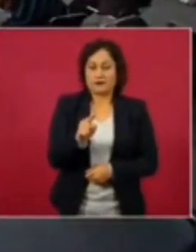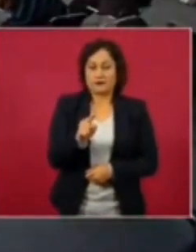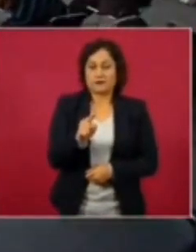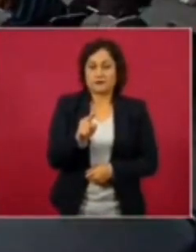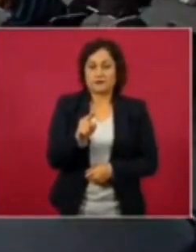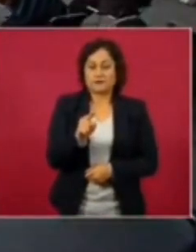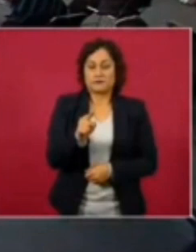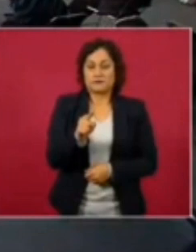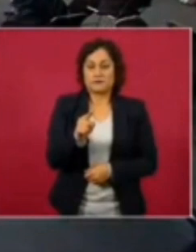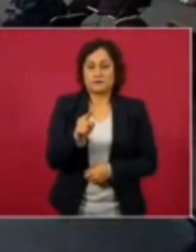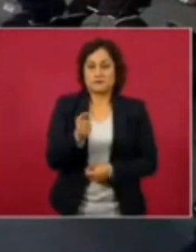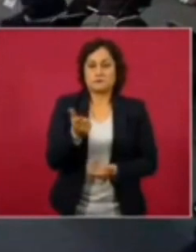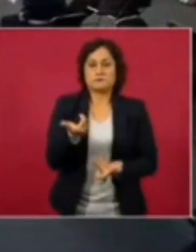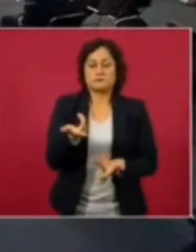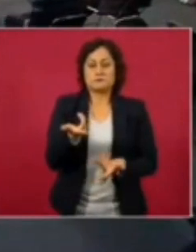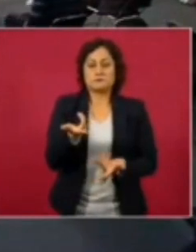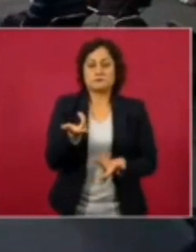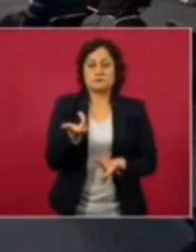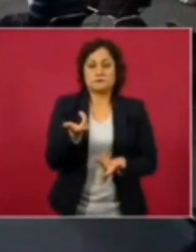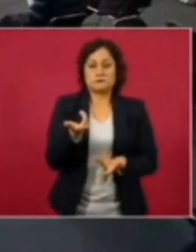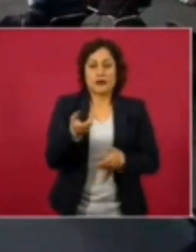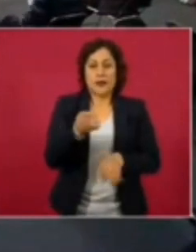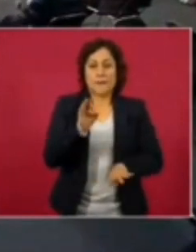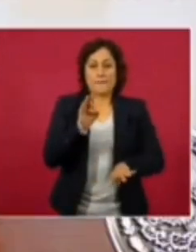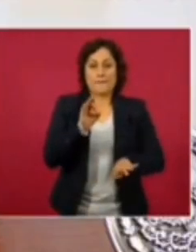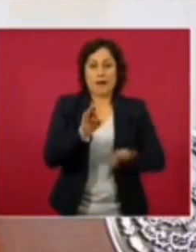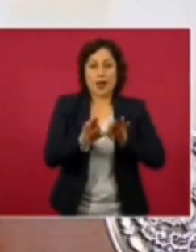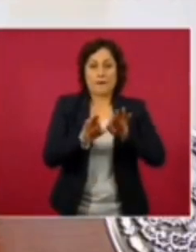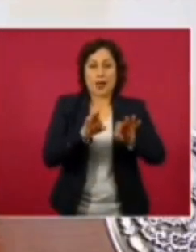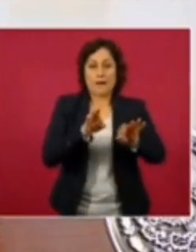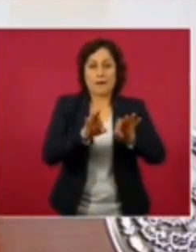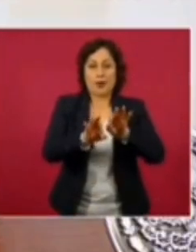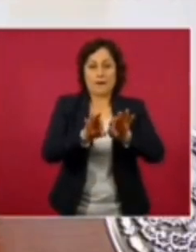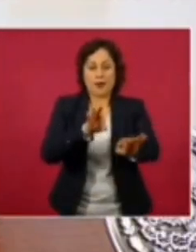labor de sapa